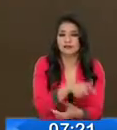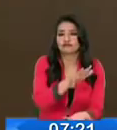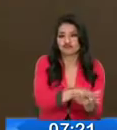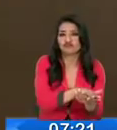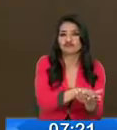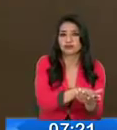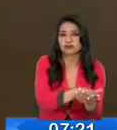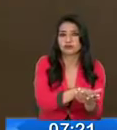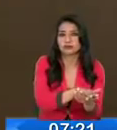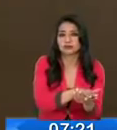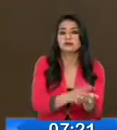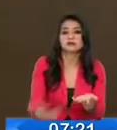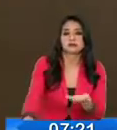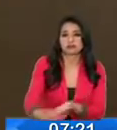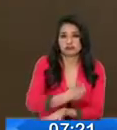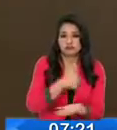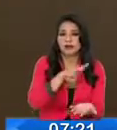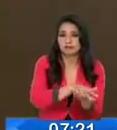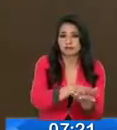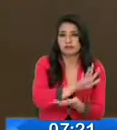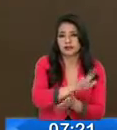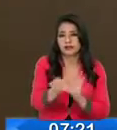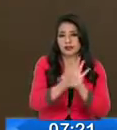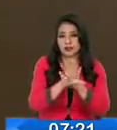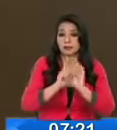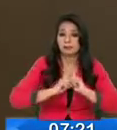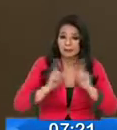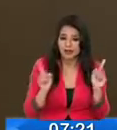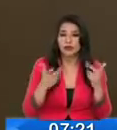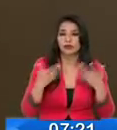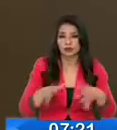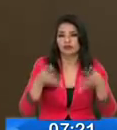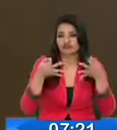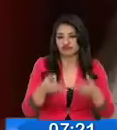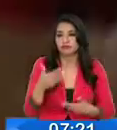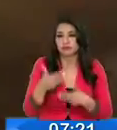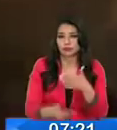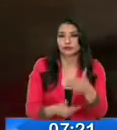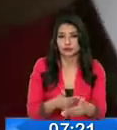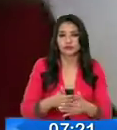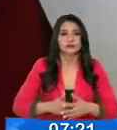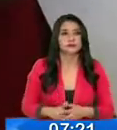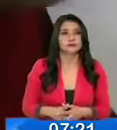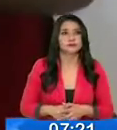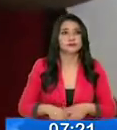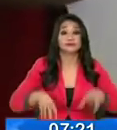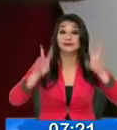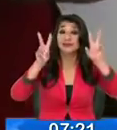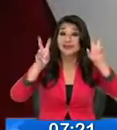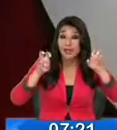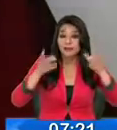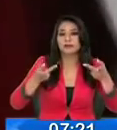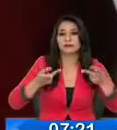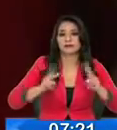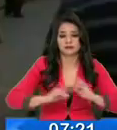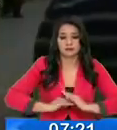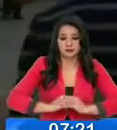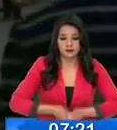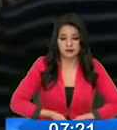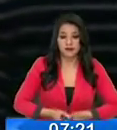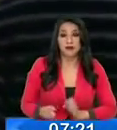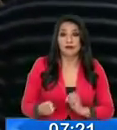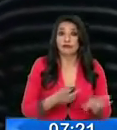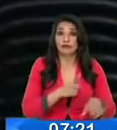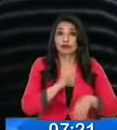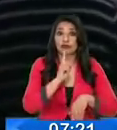a través de la incautación una vez empezado ya el proceso. Uno de los temas polémicos es la despenalización del aborto